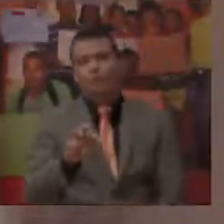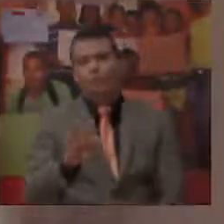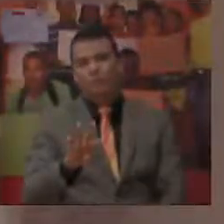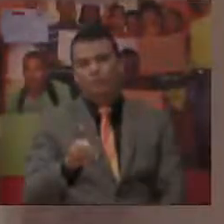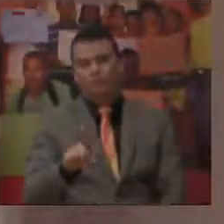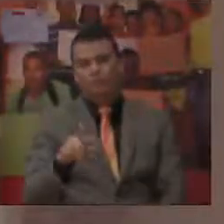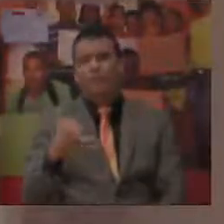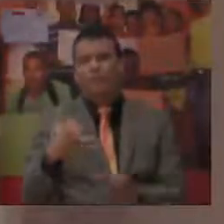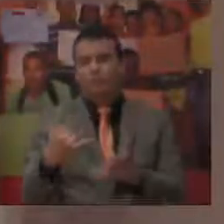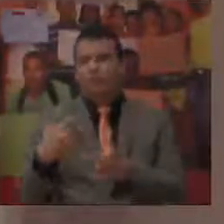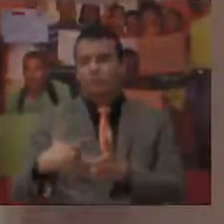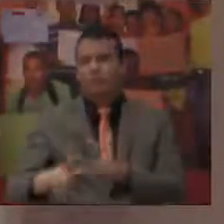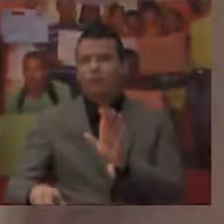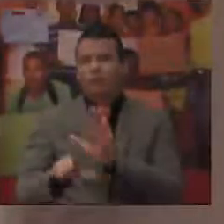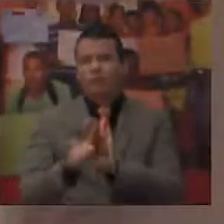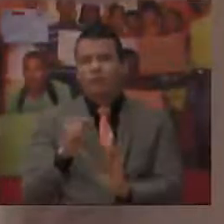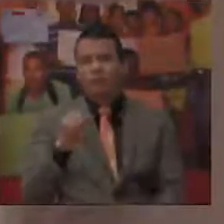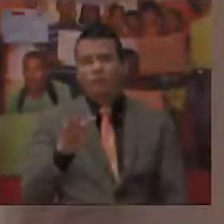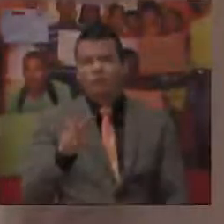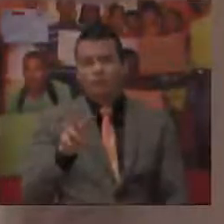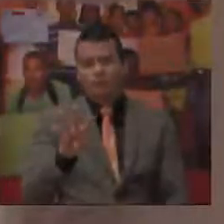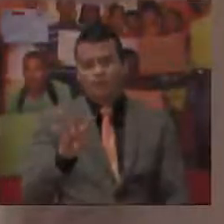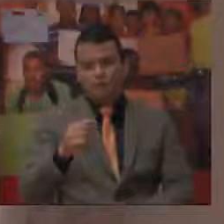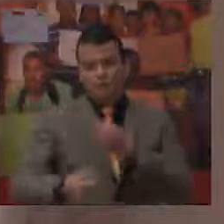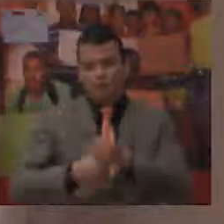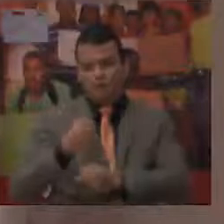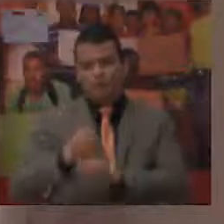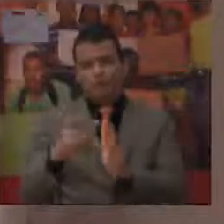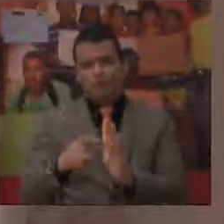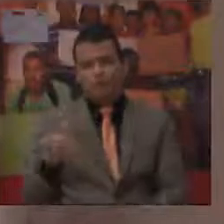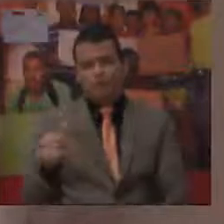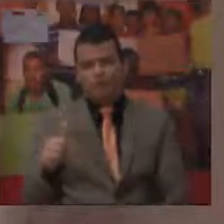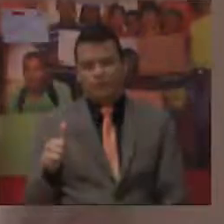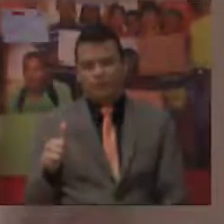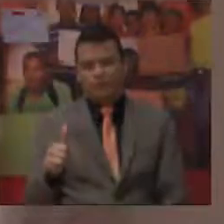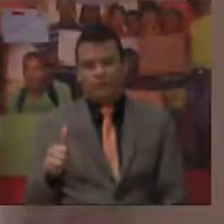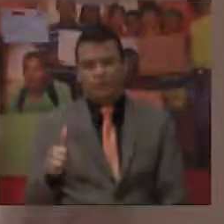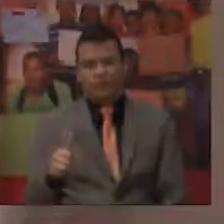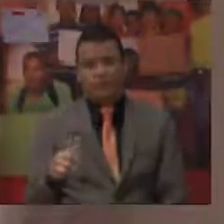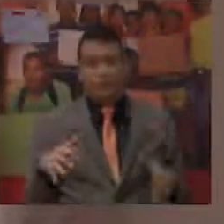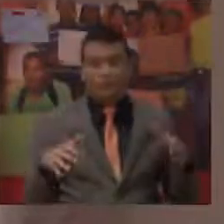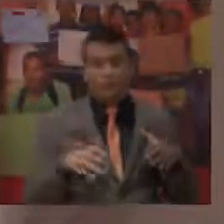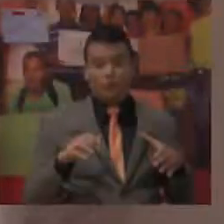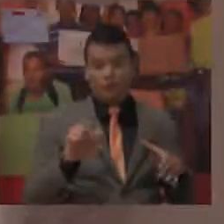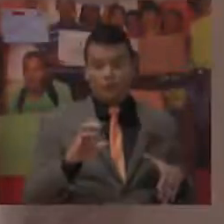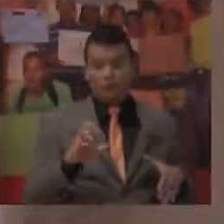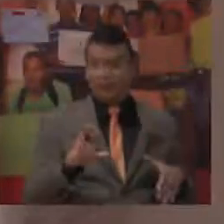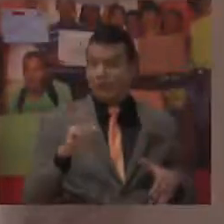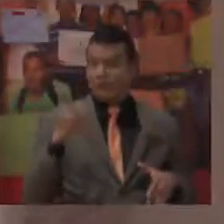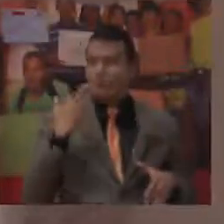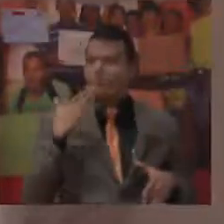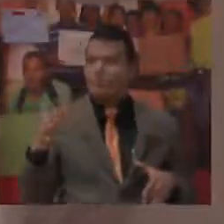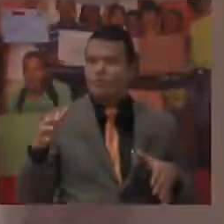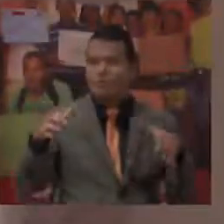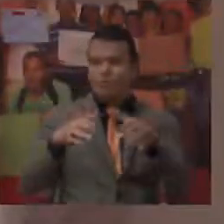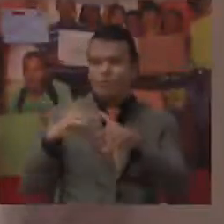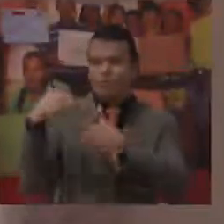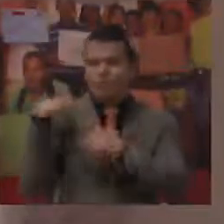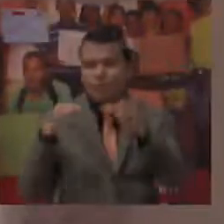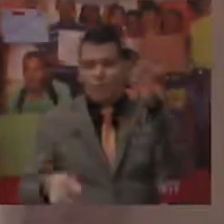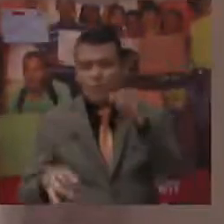24.841 se acogieron a la ley 1424 del 2010. La ACR ha solicitado a las autoridades